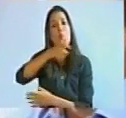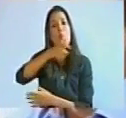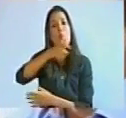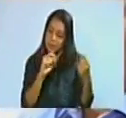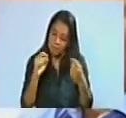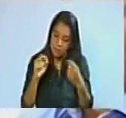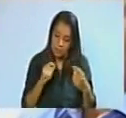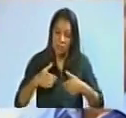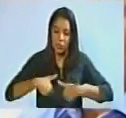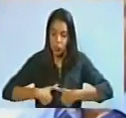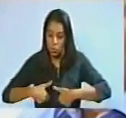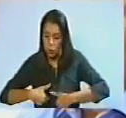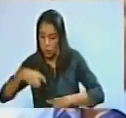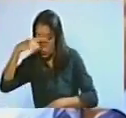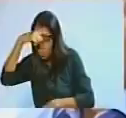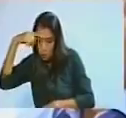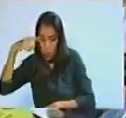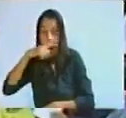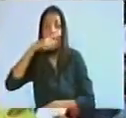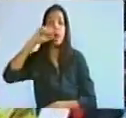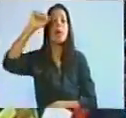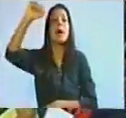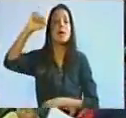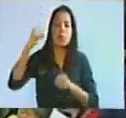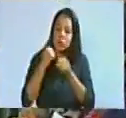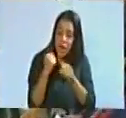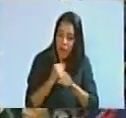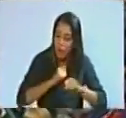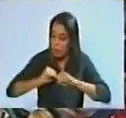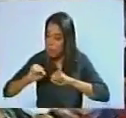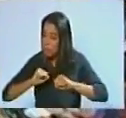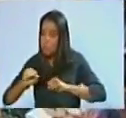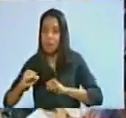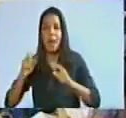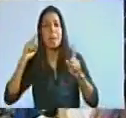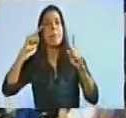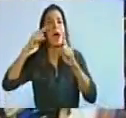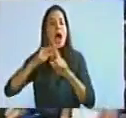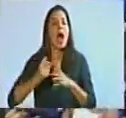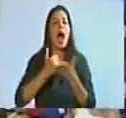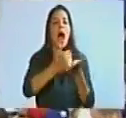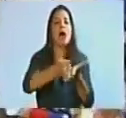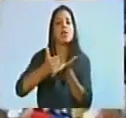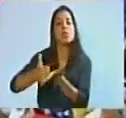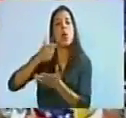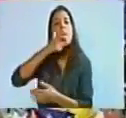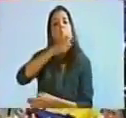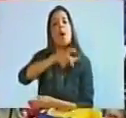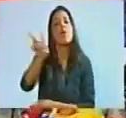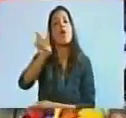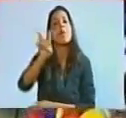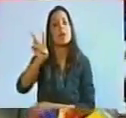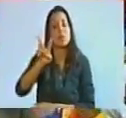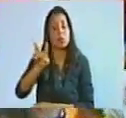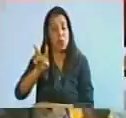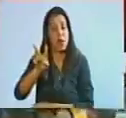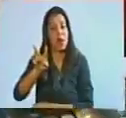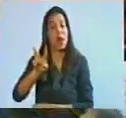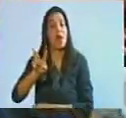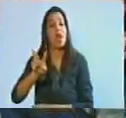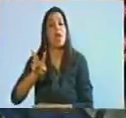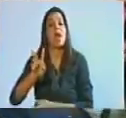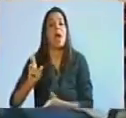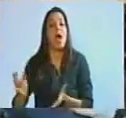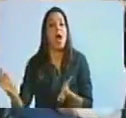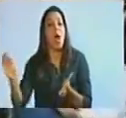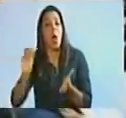aquí el presidente está trabajando y que sí estamos trabajando en función de nuestro pueblo, que se ha tendido la mano y una vez